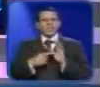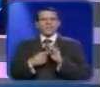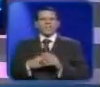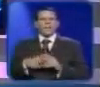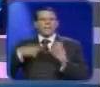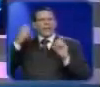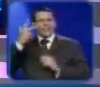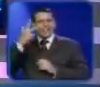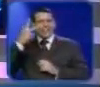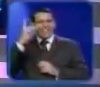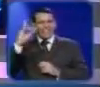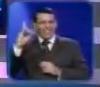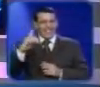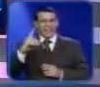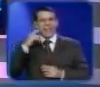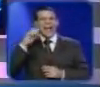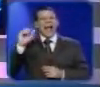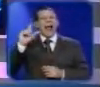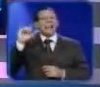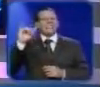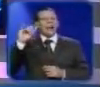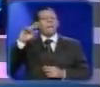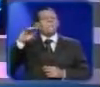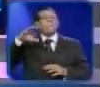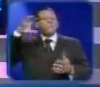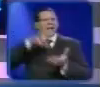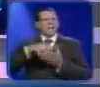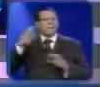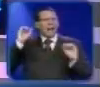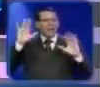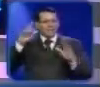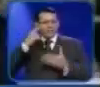película 3D como lo fue Alicia en el País de las Maravillas.